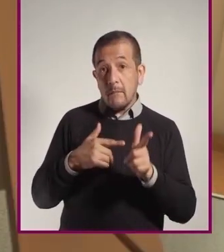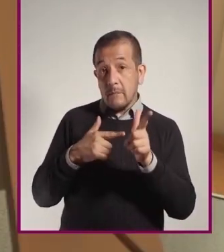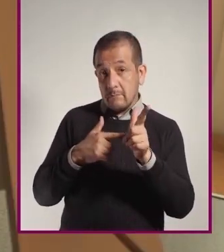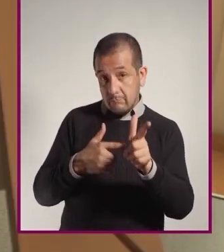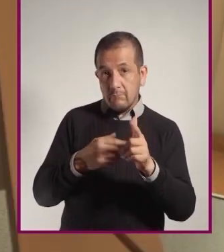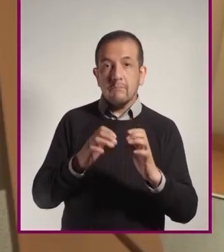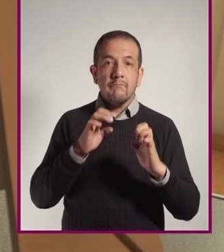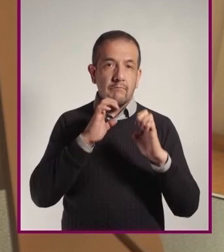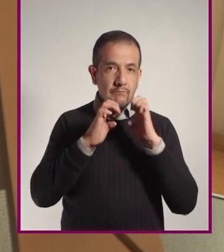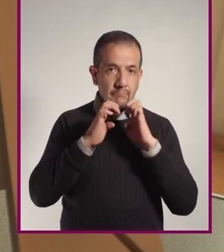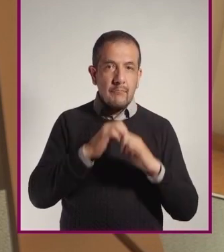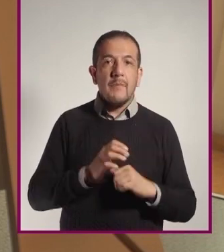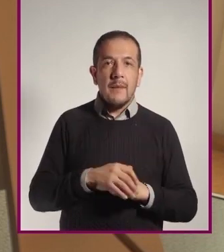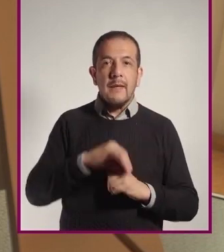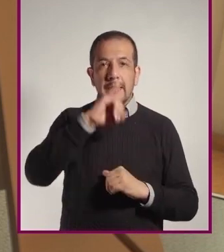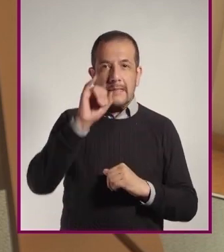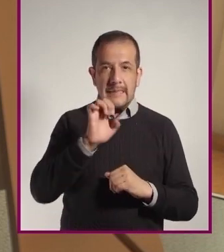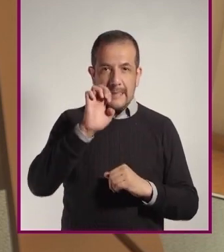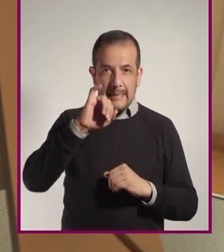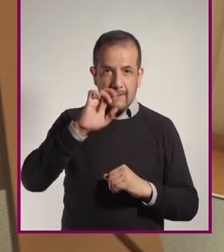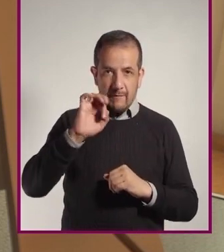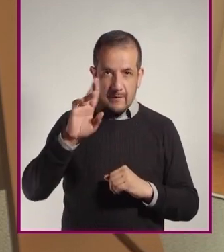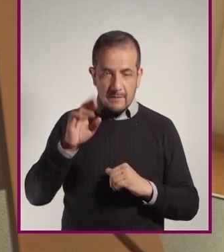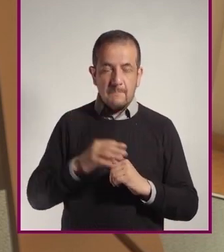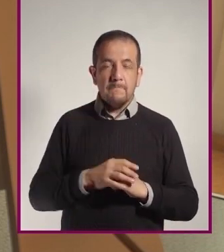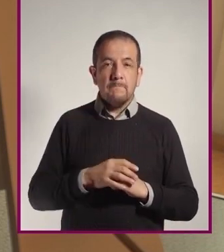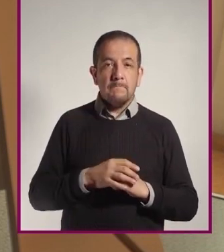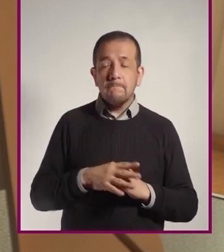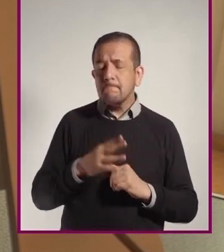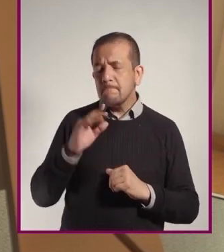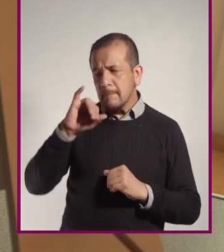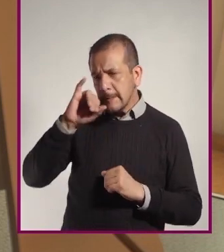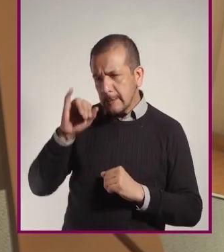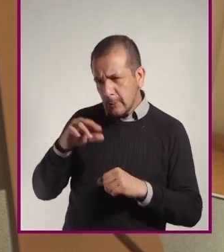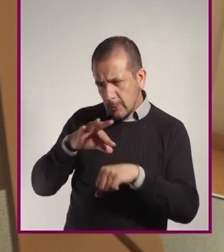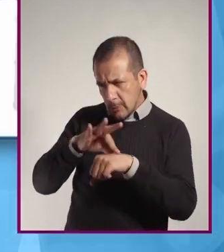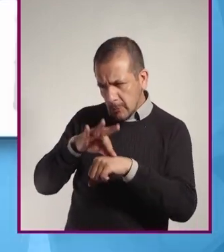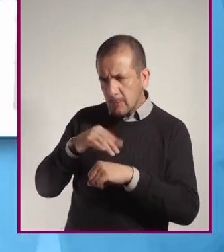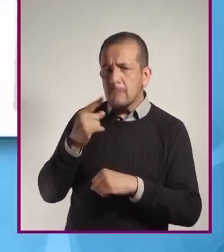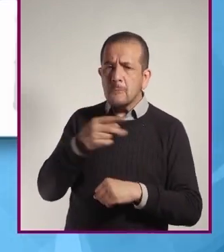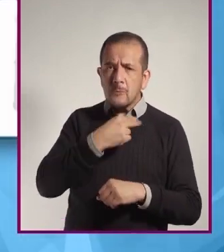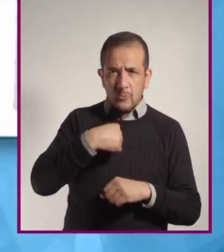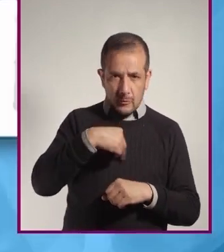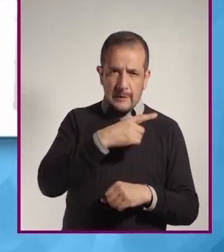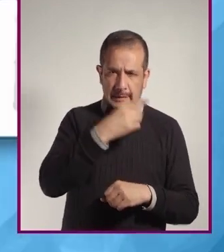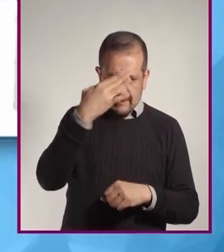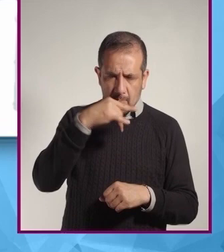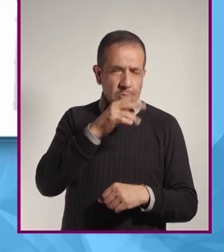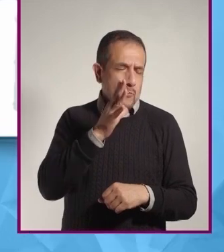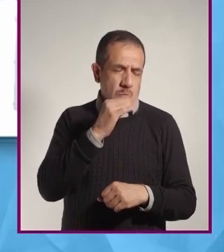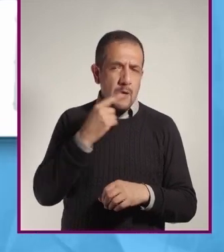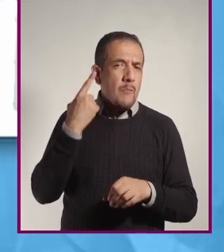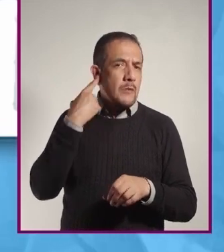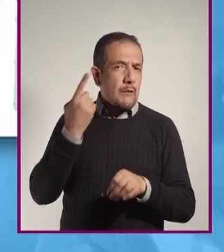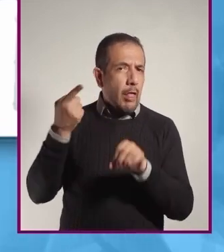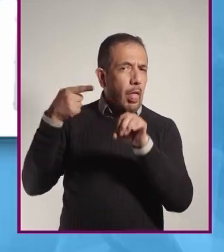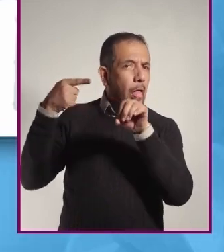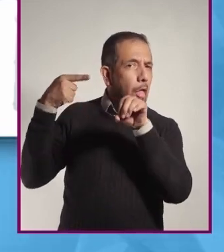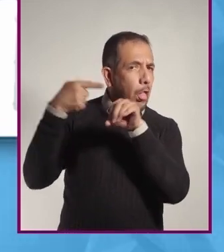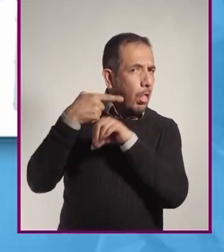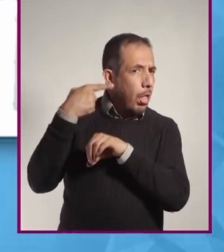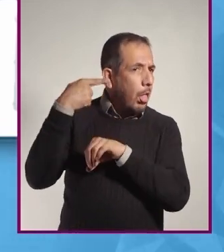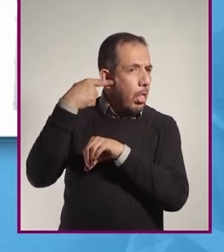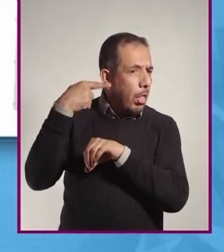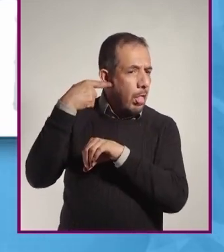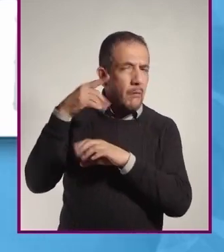Continuamos la charla con la doctora Jenny Bertin. Jenny, sabemos que no debemos insertar nada en nuestros oídos, pero hay gente a la que le